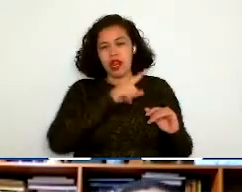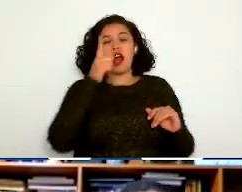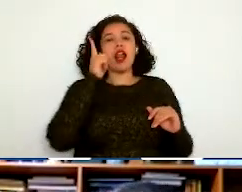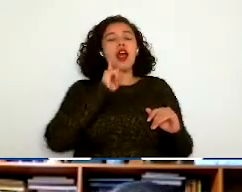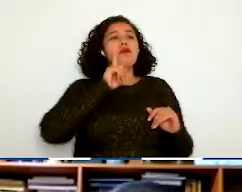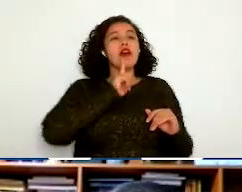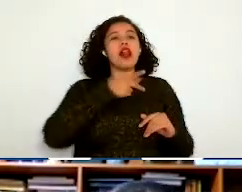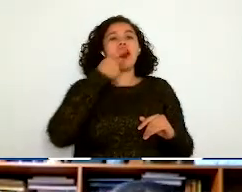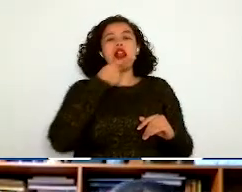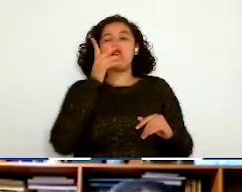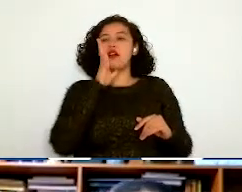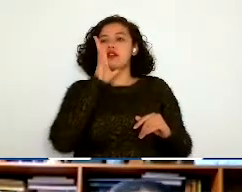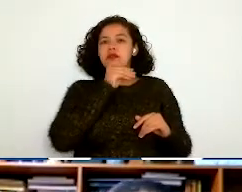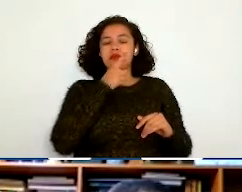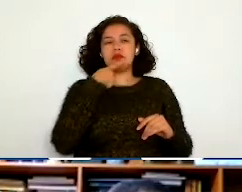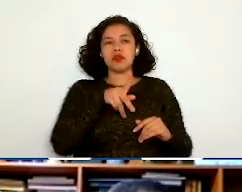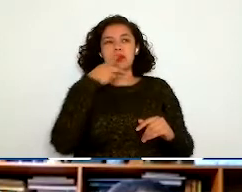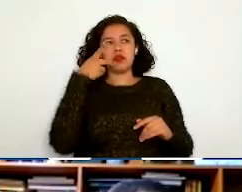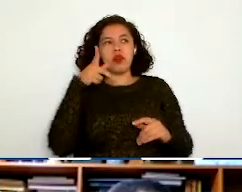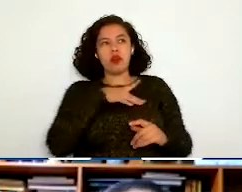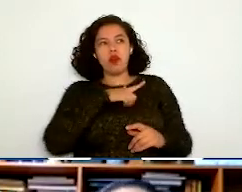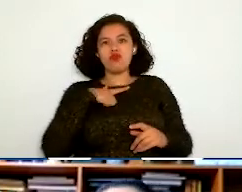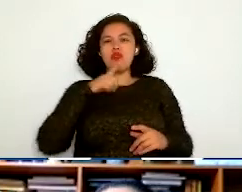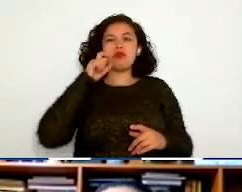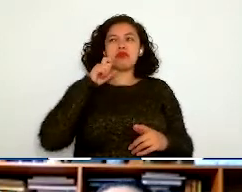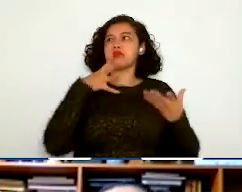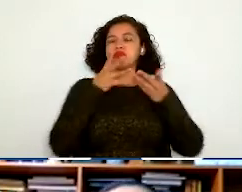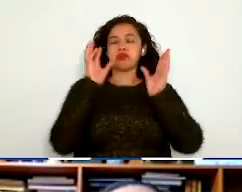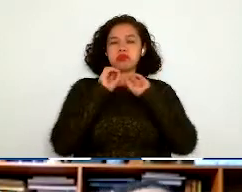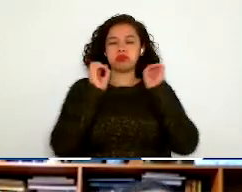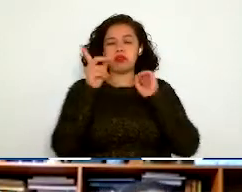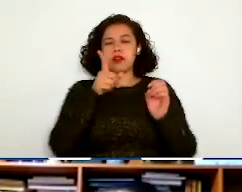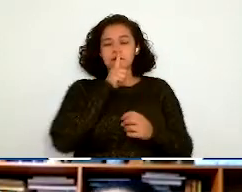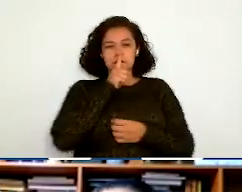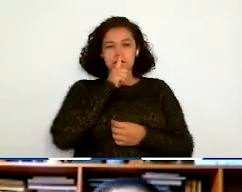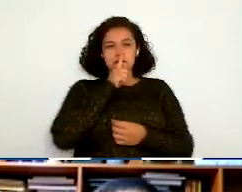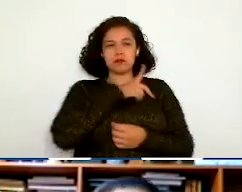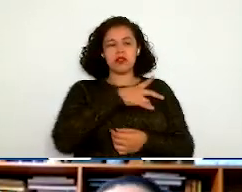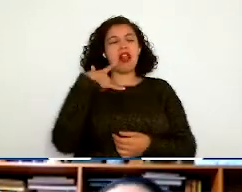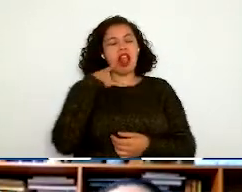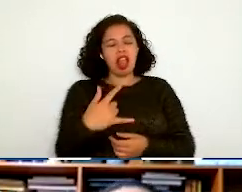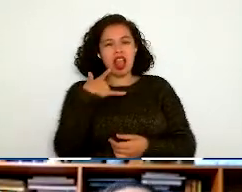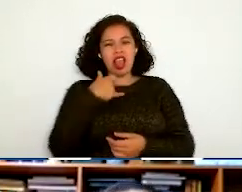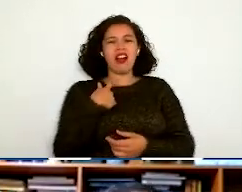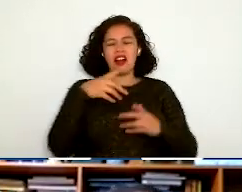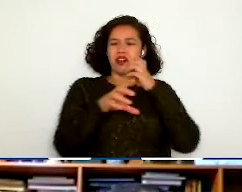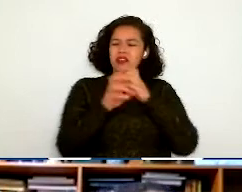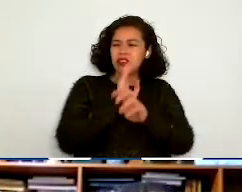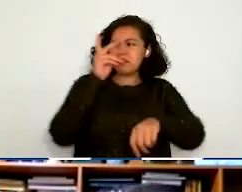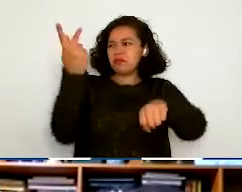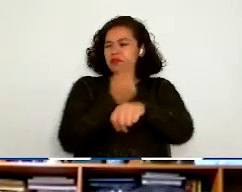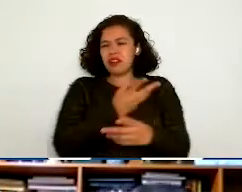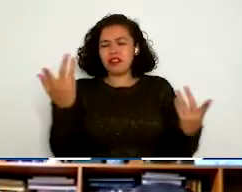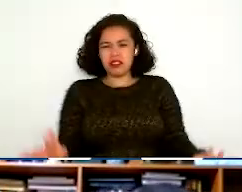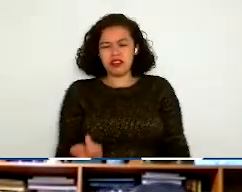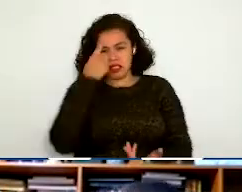pudieran hablar sobre su sexualidad. Entonces, ella intentó varias cosas para saber qué estaba pasando, pues decía,